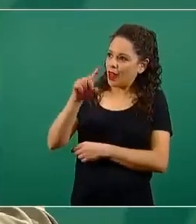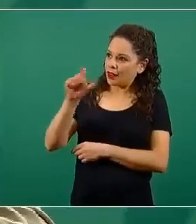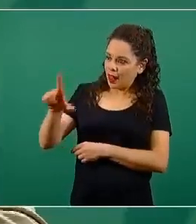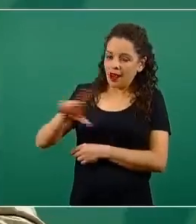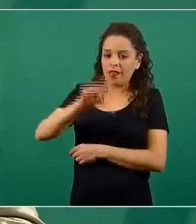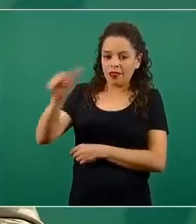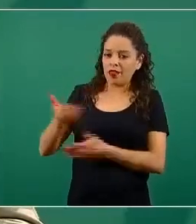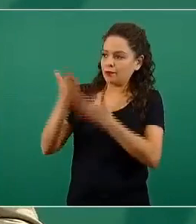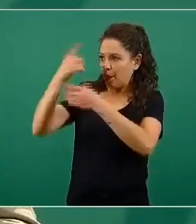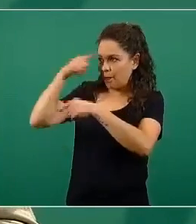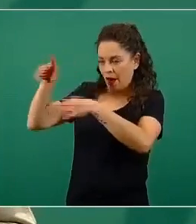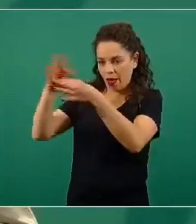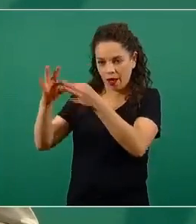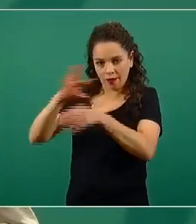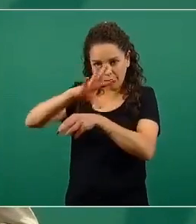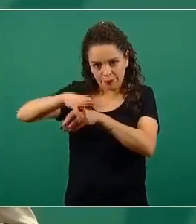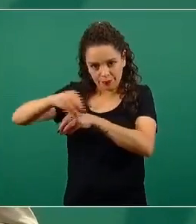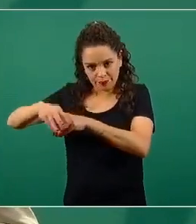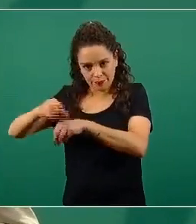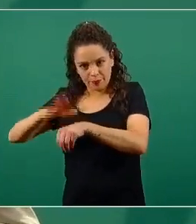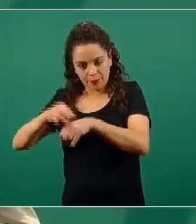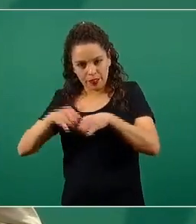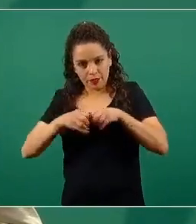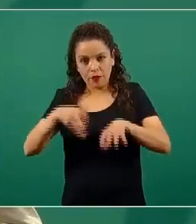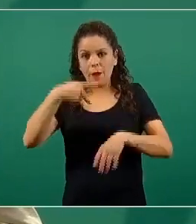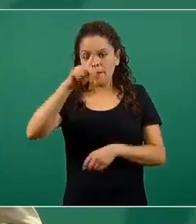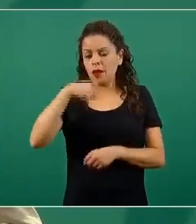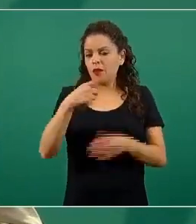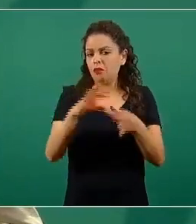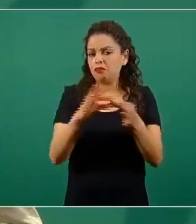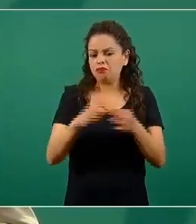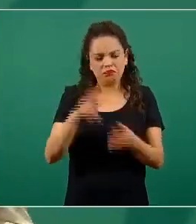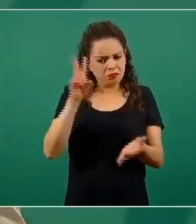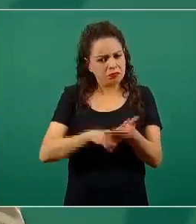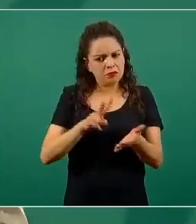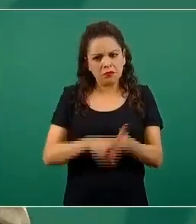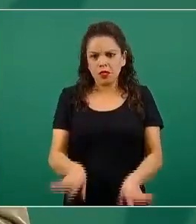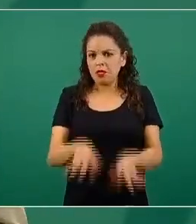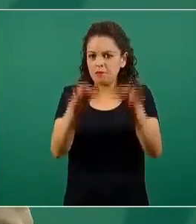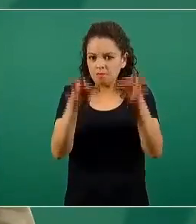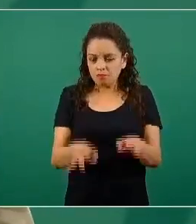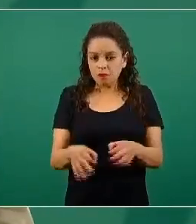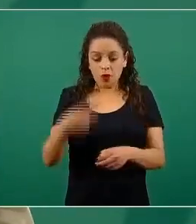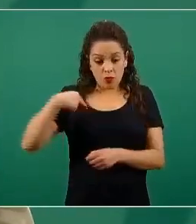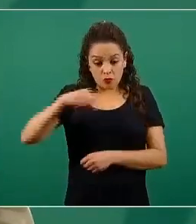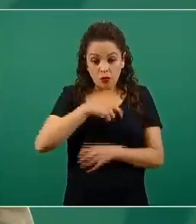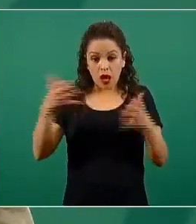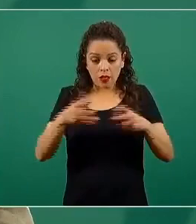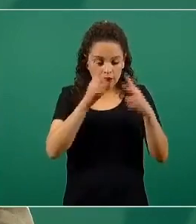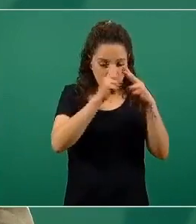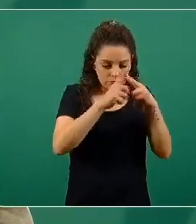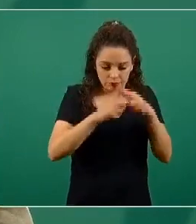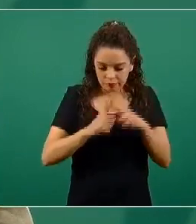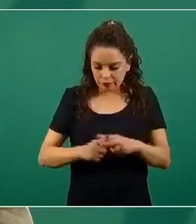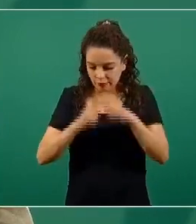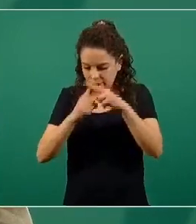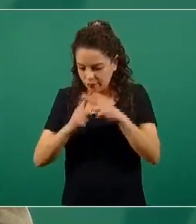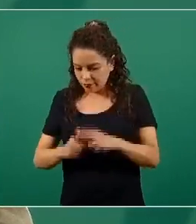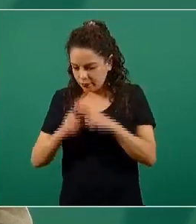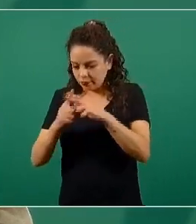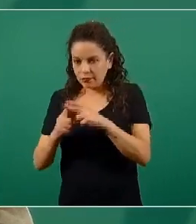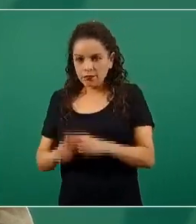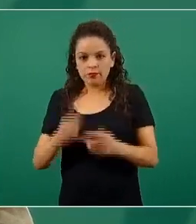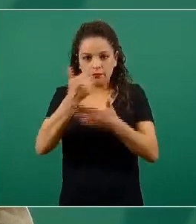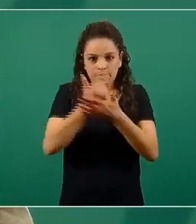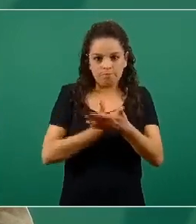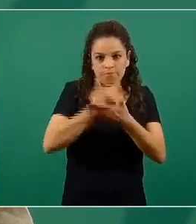es una pregunta totalmente válida y genuina. Cuando hicimos el cálculo de las dosis, o sea, recuerden también que hubo